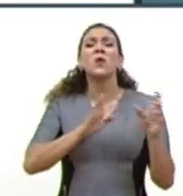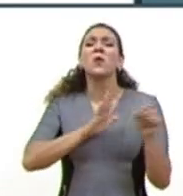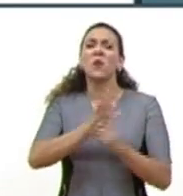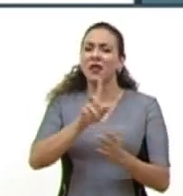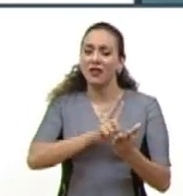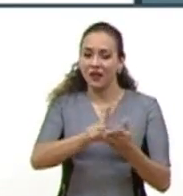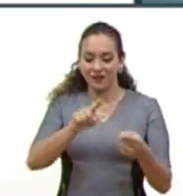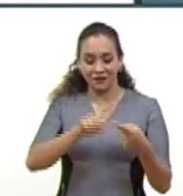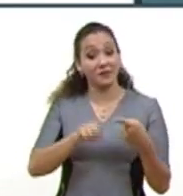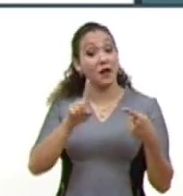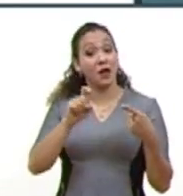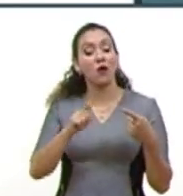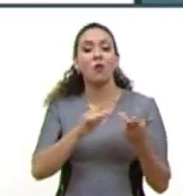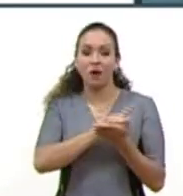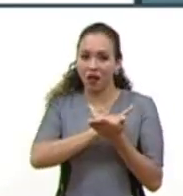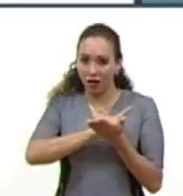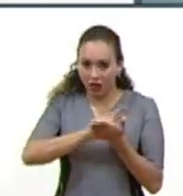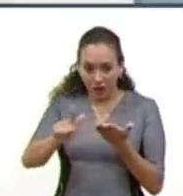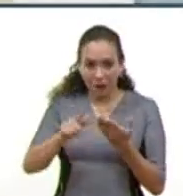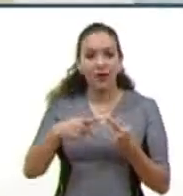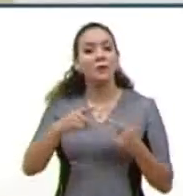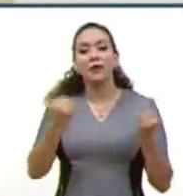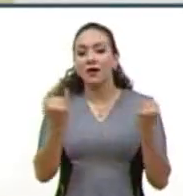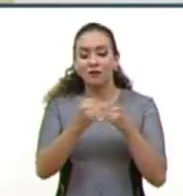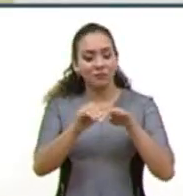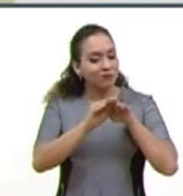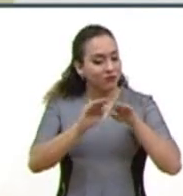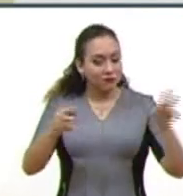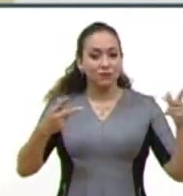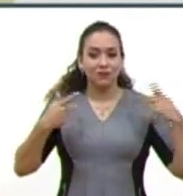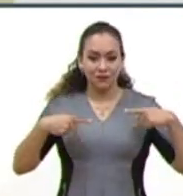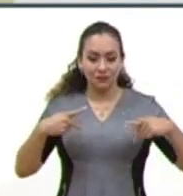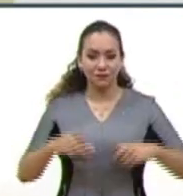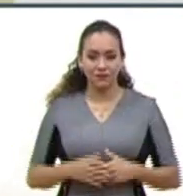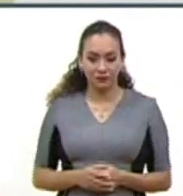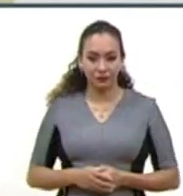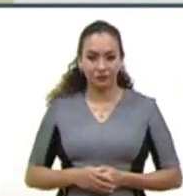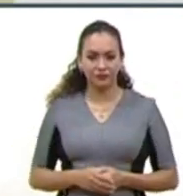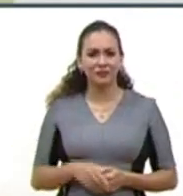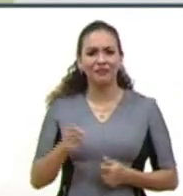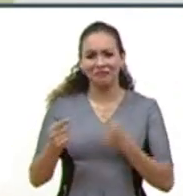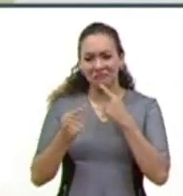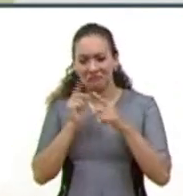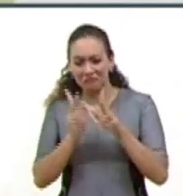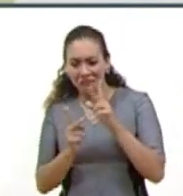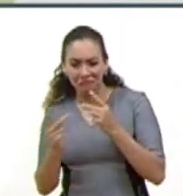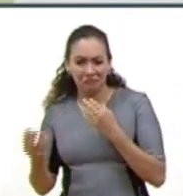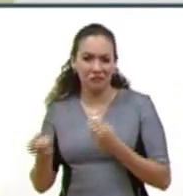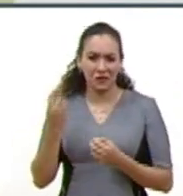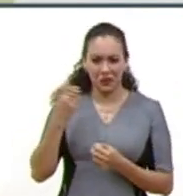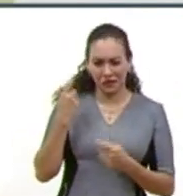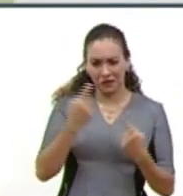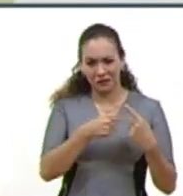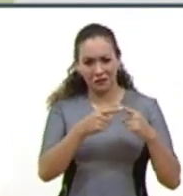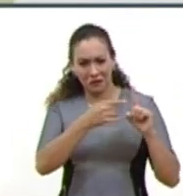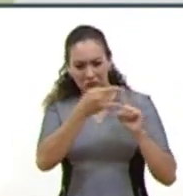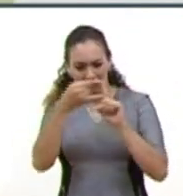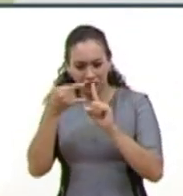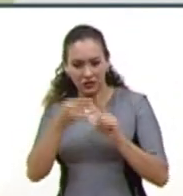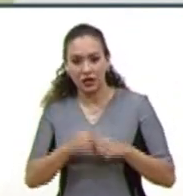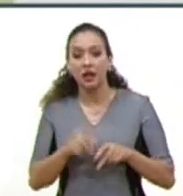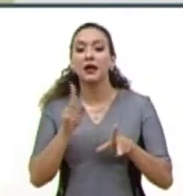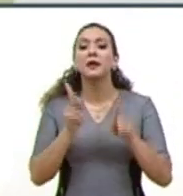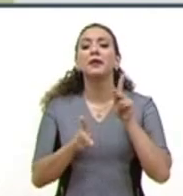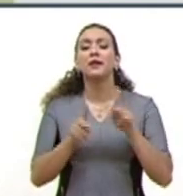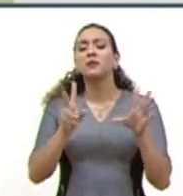en una forma con igualdad social. Durante el conversatorio Avances del Poder Judicial en la protección del derecho humano a